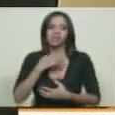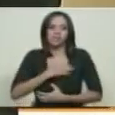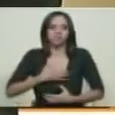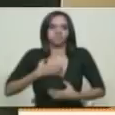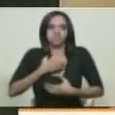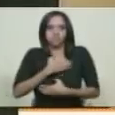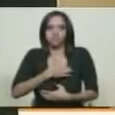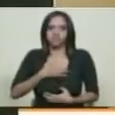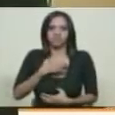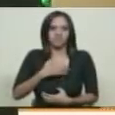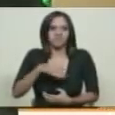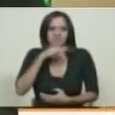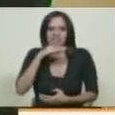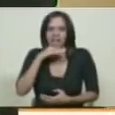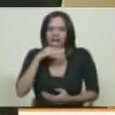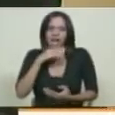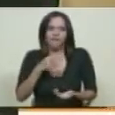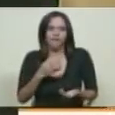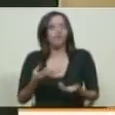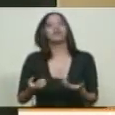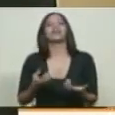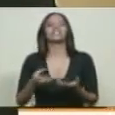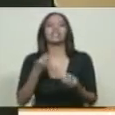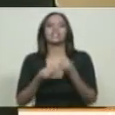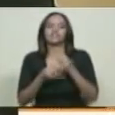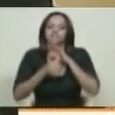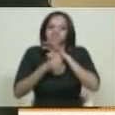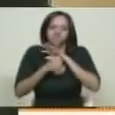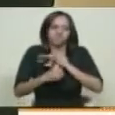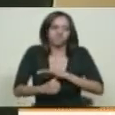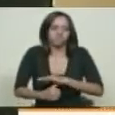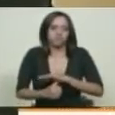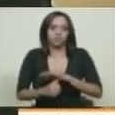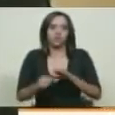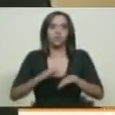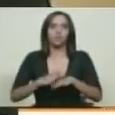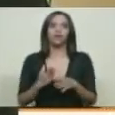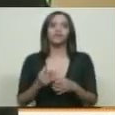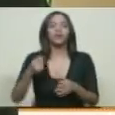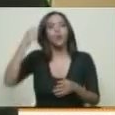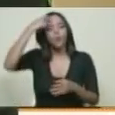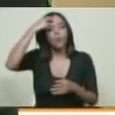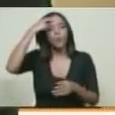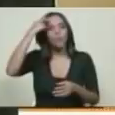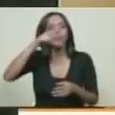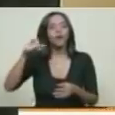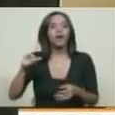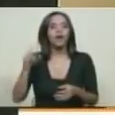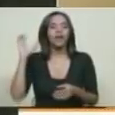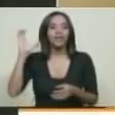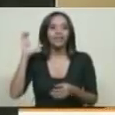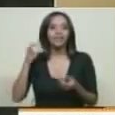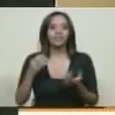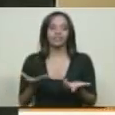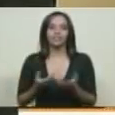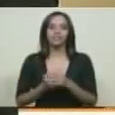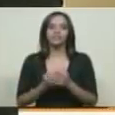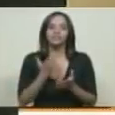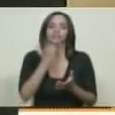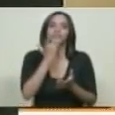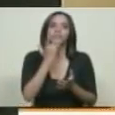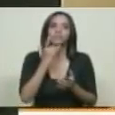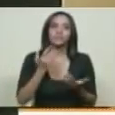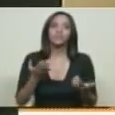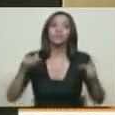generando incomodidad y se está generando frustración, porque es un país heroico, sí, pero es heroico por esto, porque está aguantando